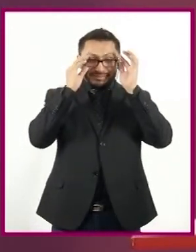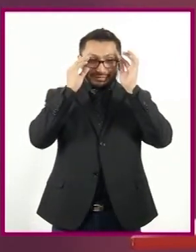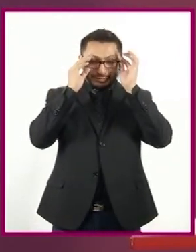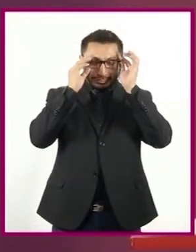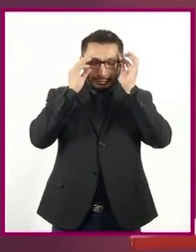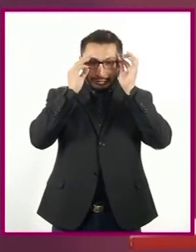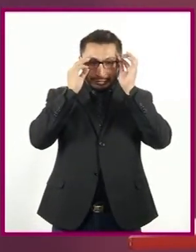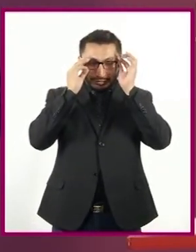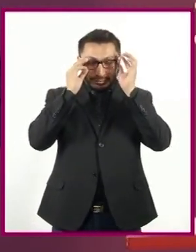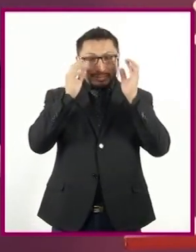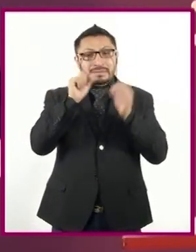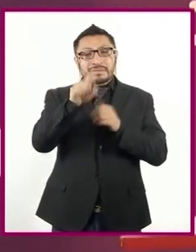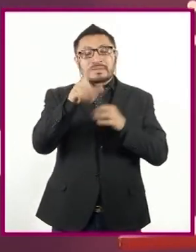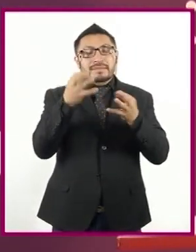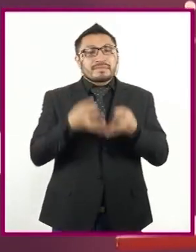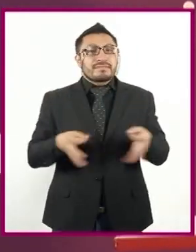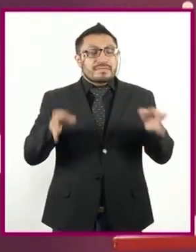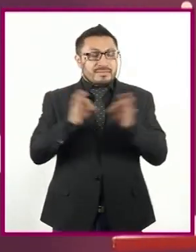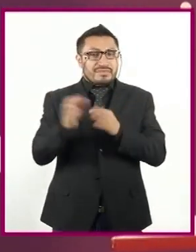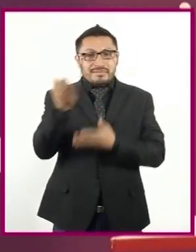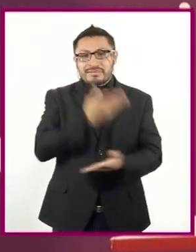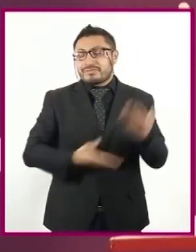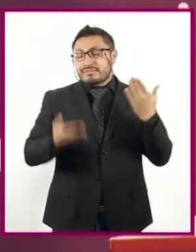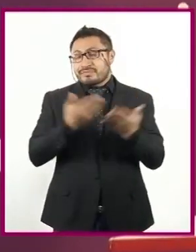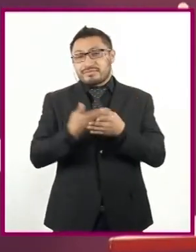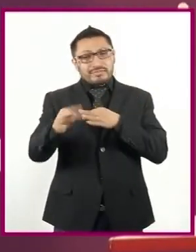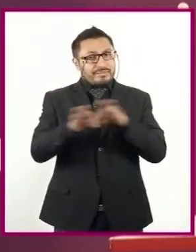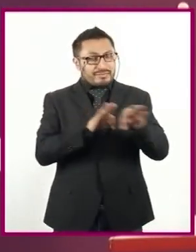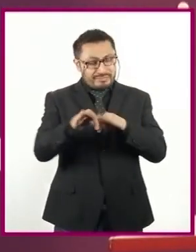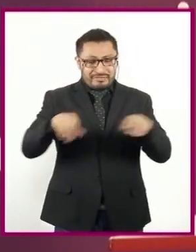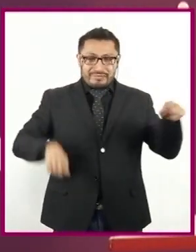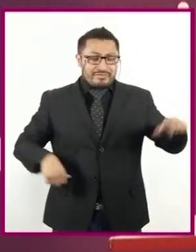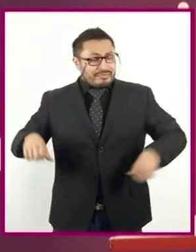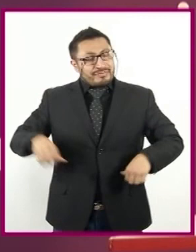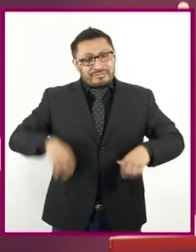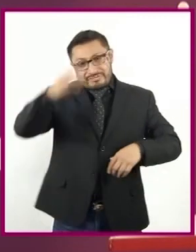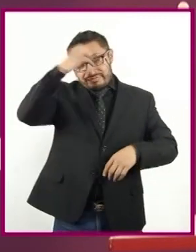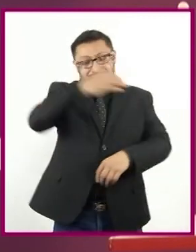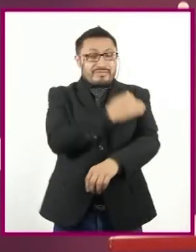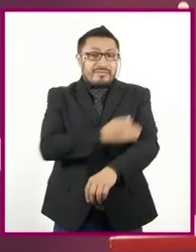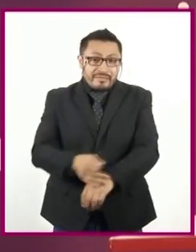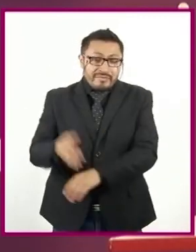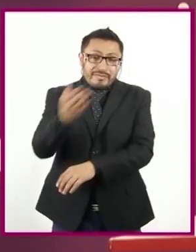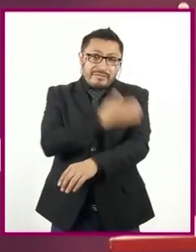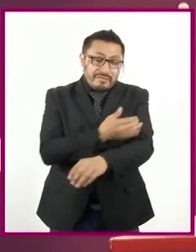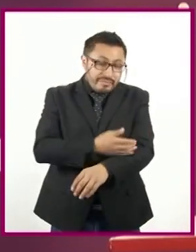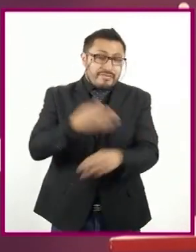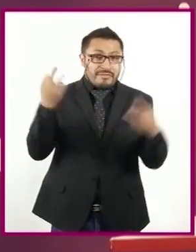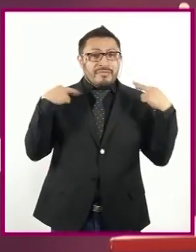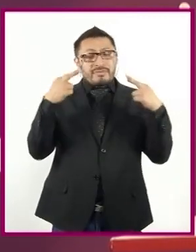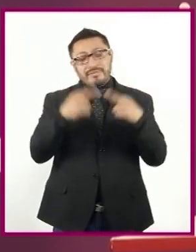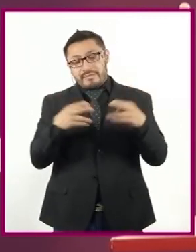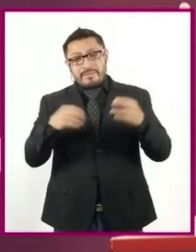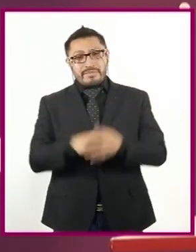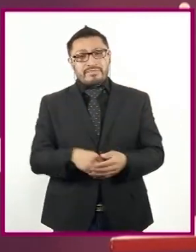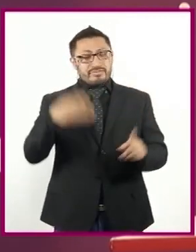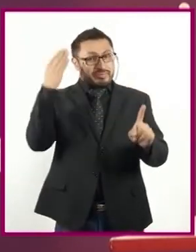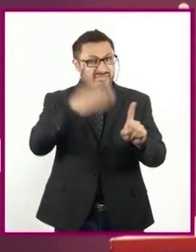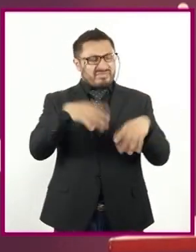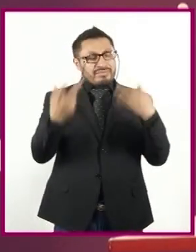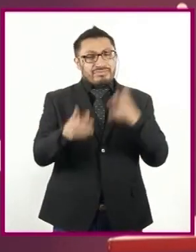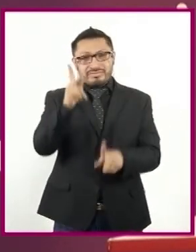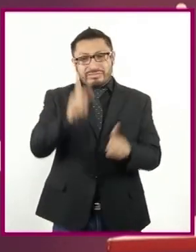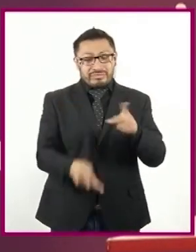es importante compartir sus trabajos y experiencias con su familia, compañeros y profesores de clase, con el fin de